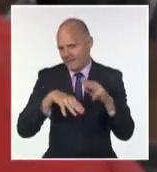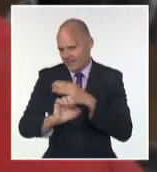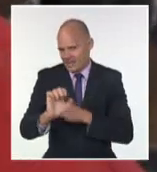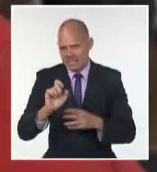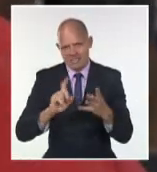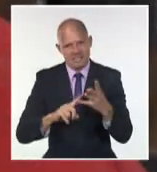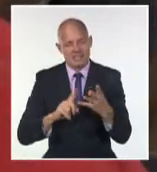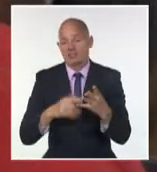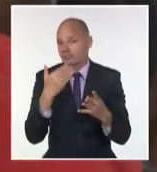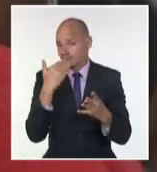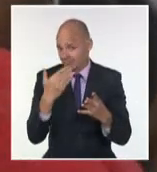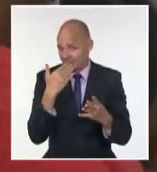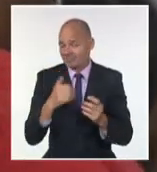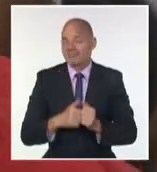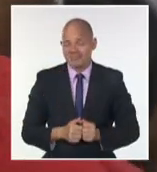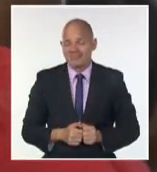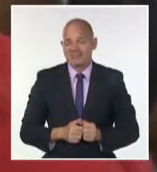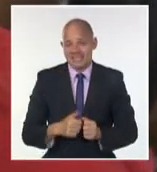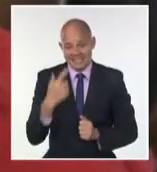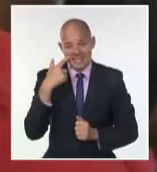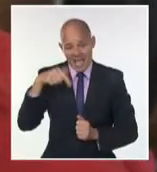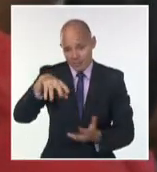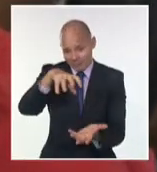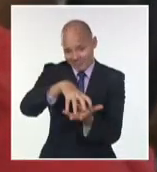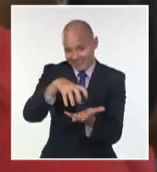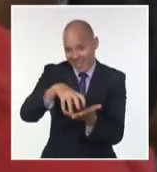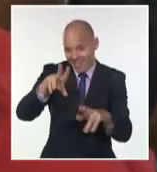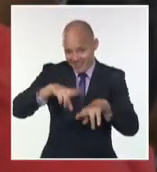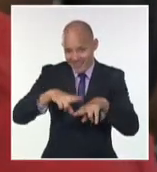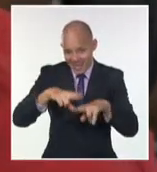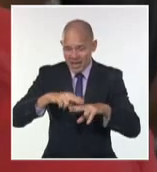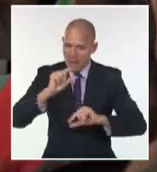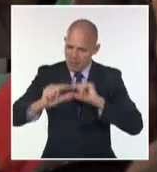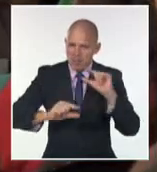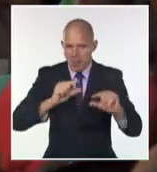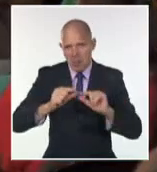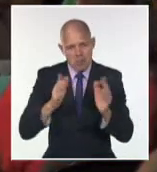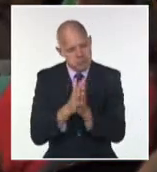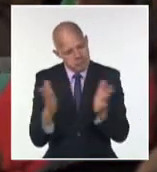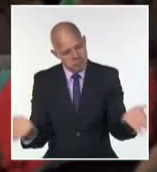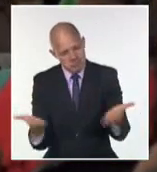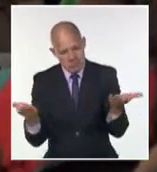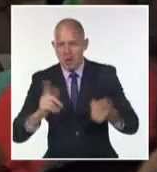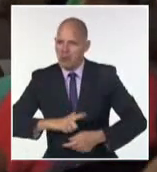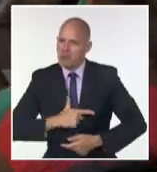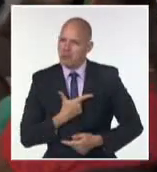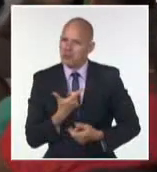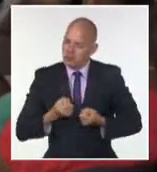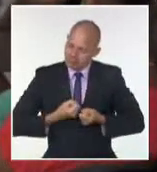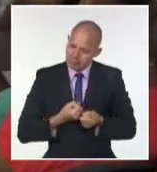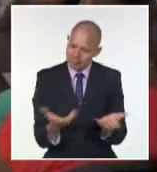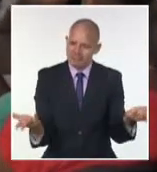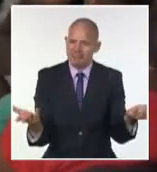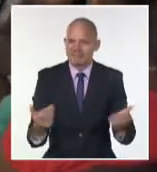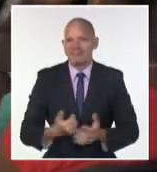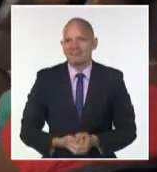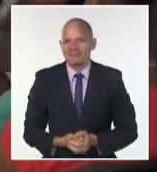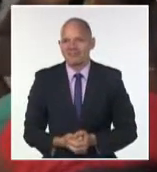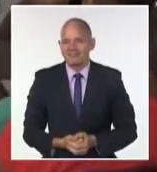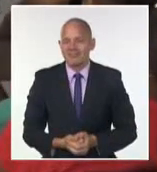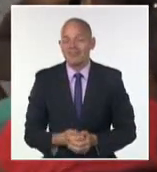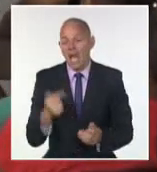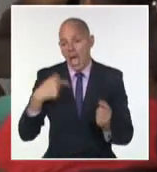proyecto. La Habana, ciudad creativa de la música, sigue apostando por la cultura al alcance de todos. El público de las